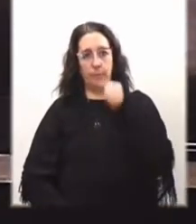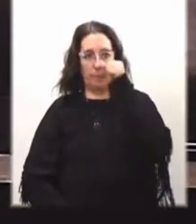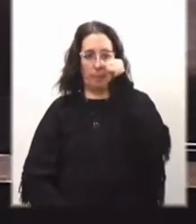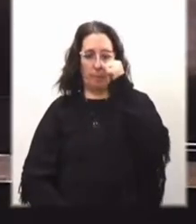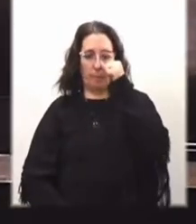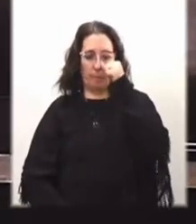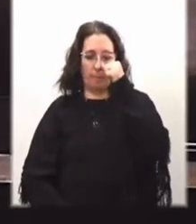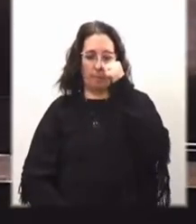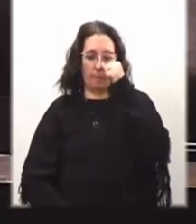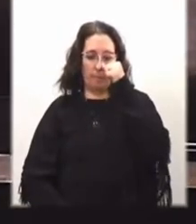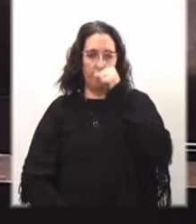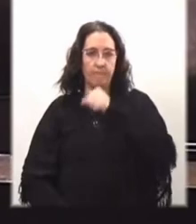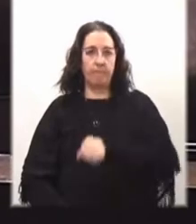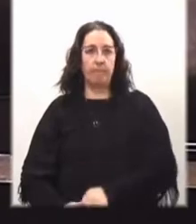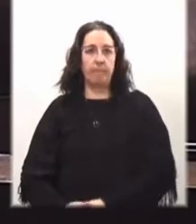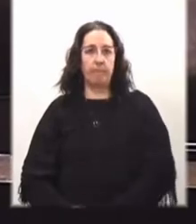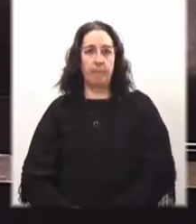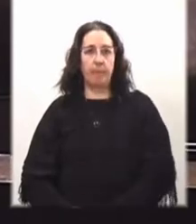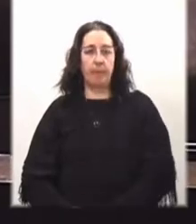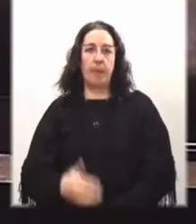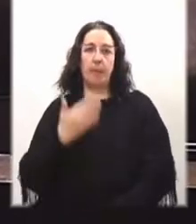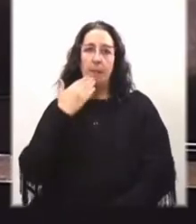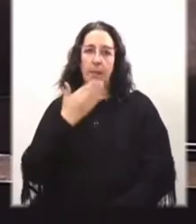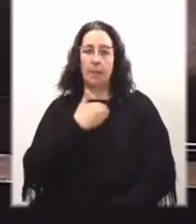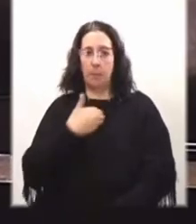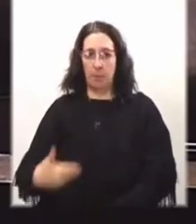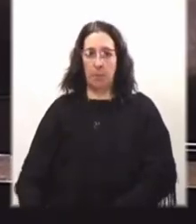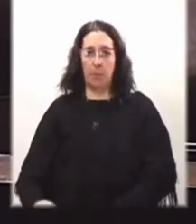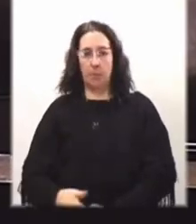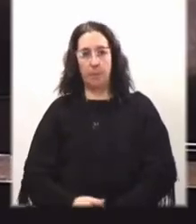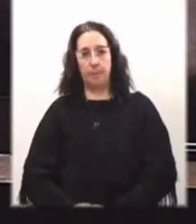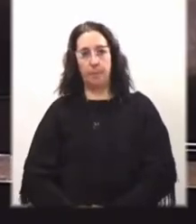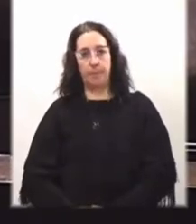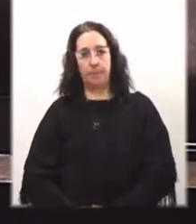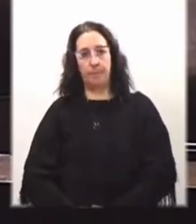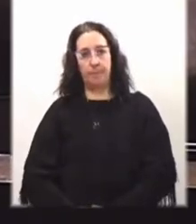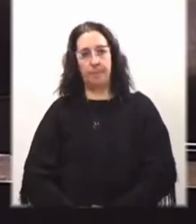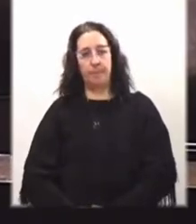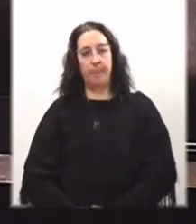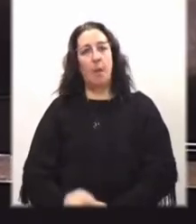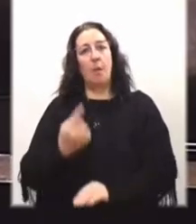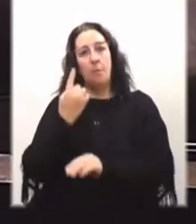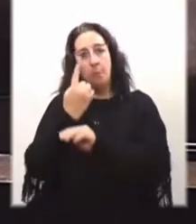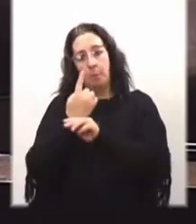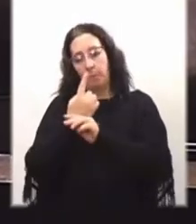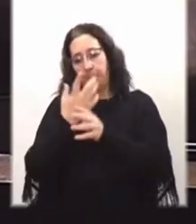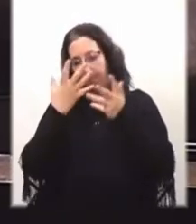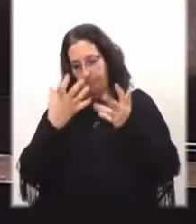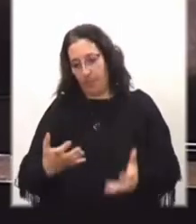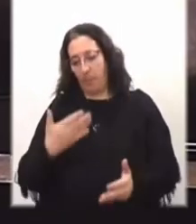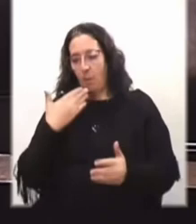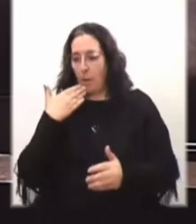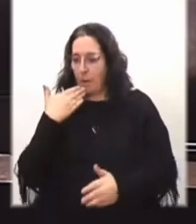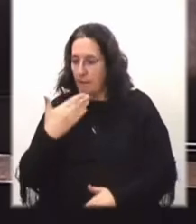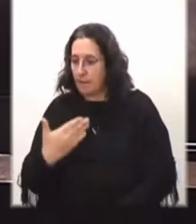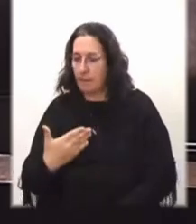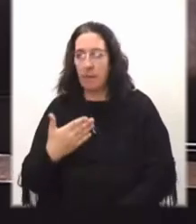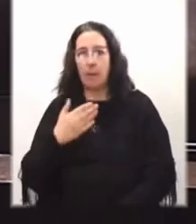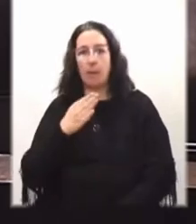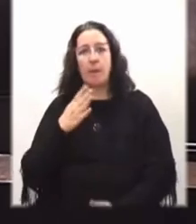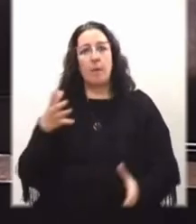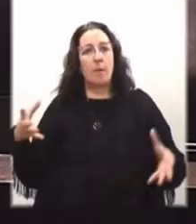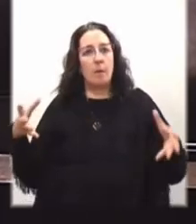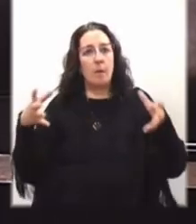20 minutos. Gracias, Presidenta. Bueno, primero quiero agradecer al plenario